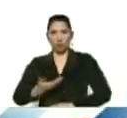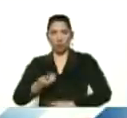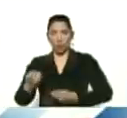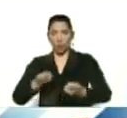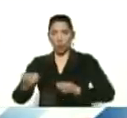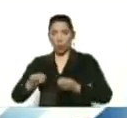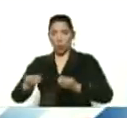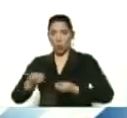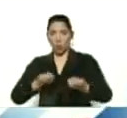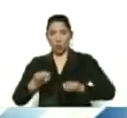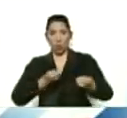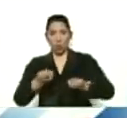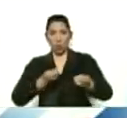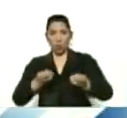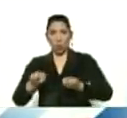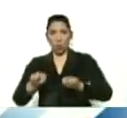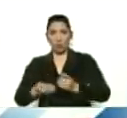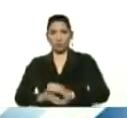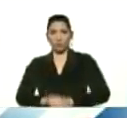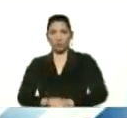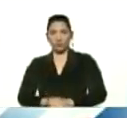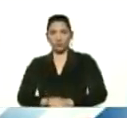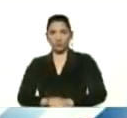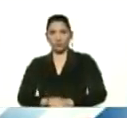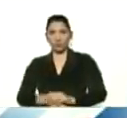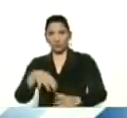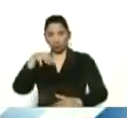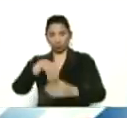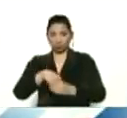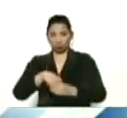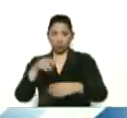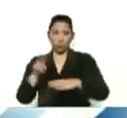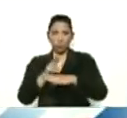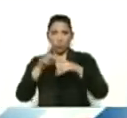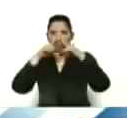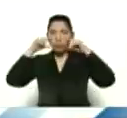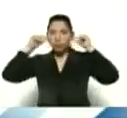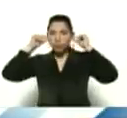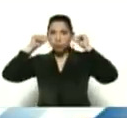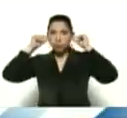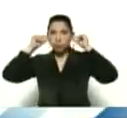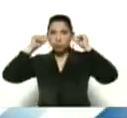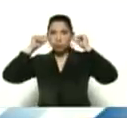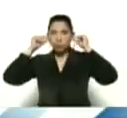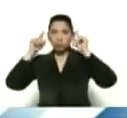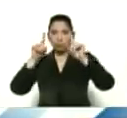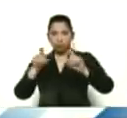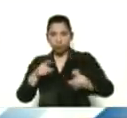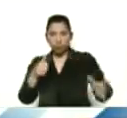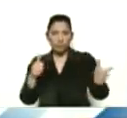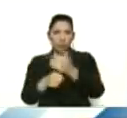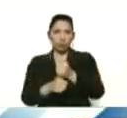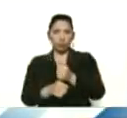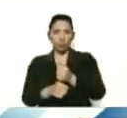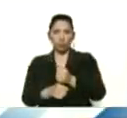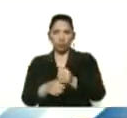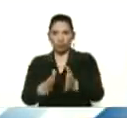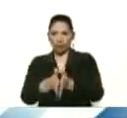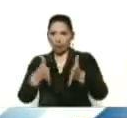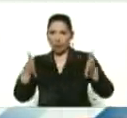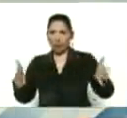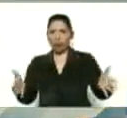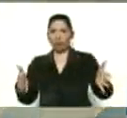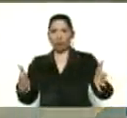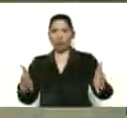control de la pandemia: cuarentena, uso de tapabocas, despistaje amplio,